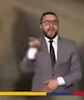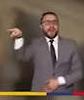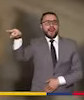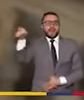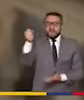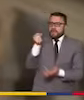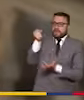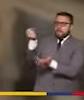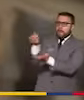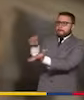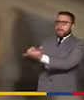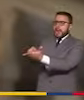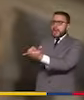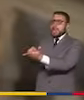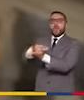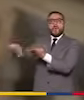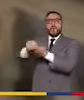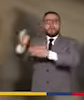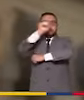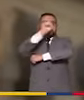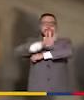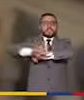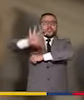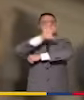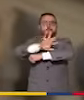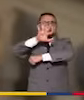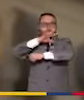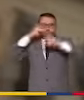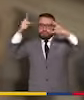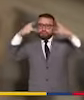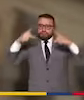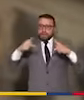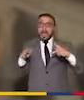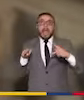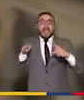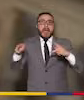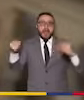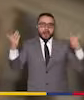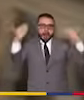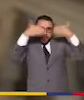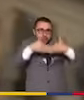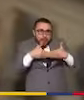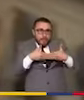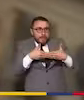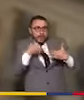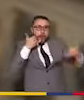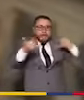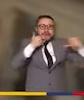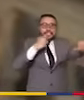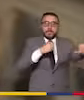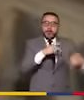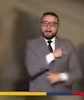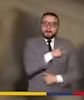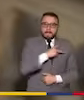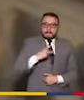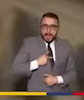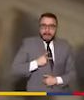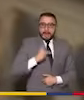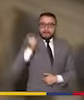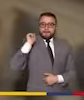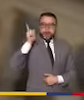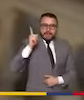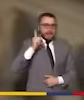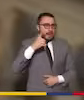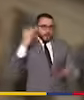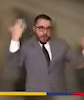que espía celulares, comunicaciones privadas, políticas, quizás durante